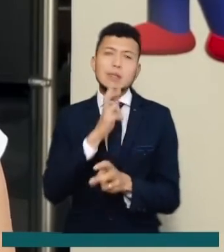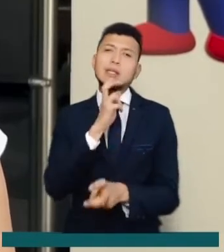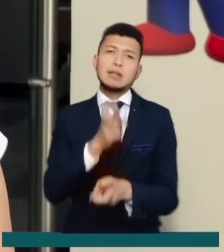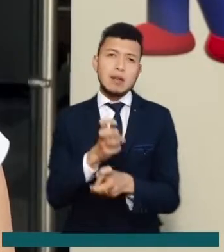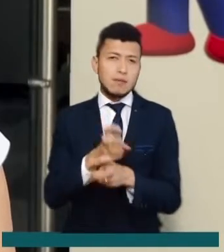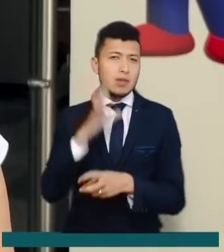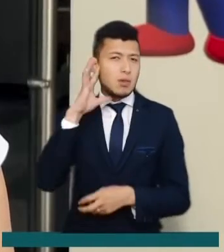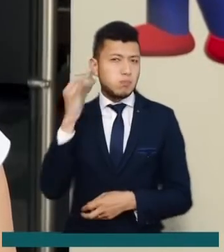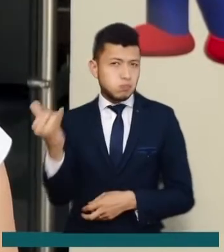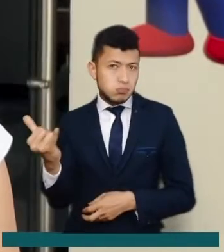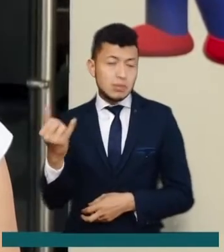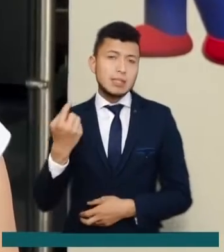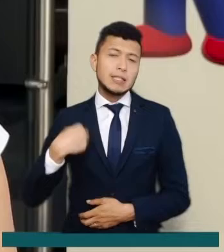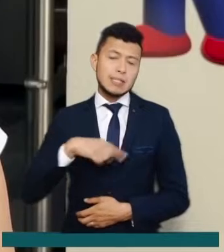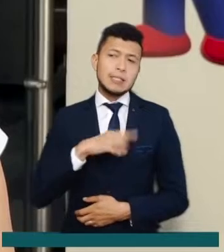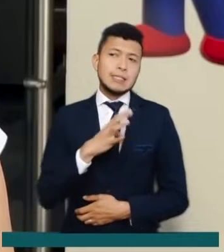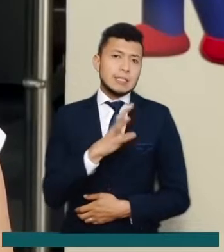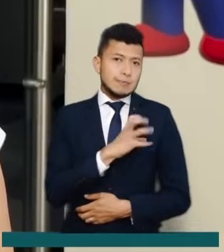una situación que